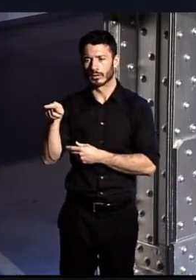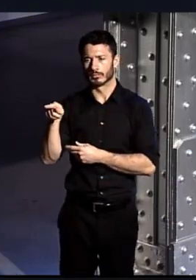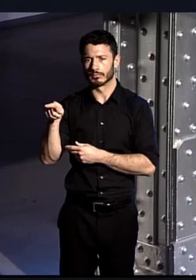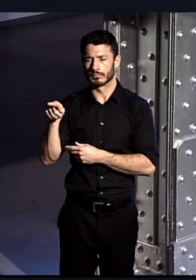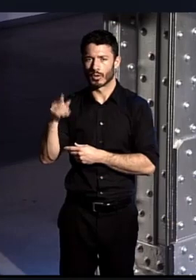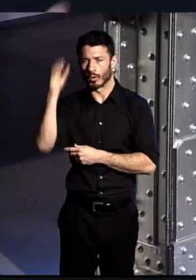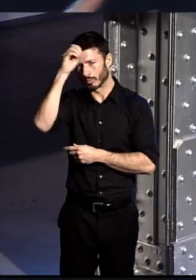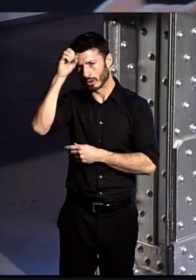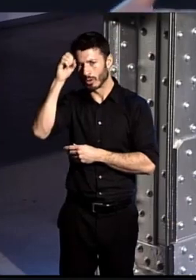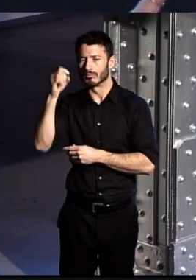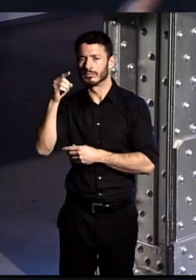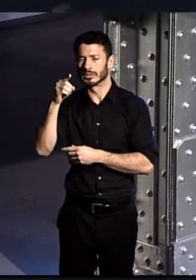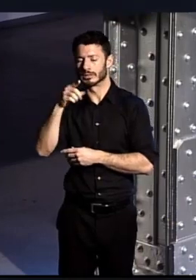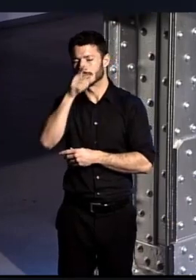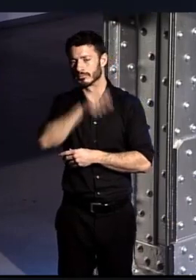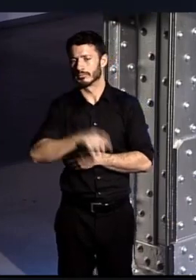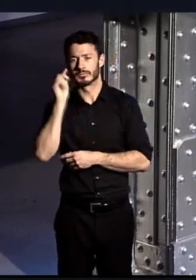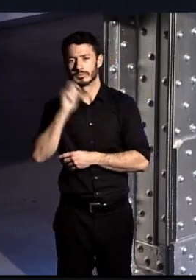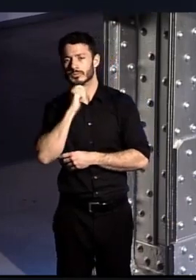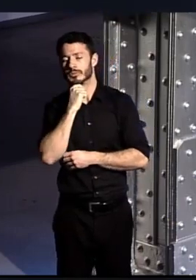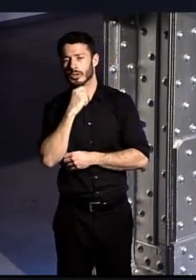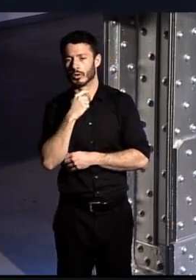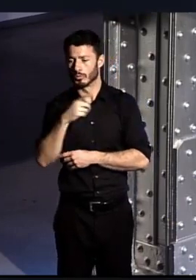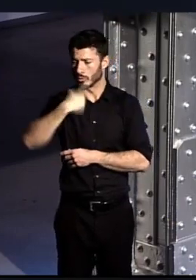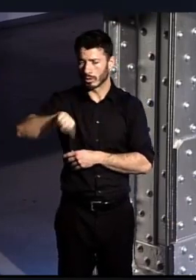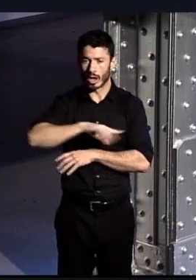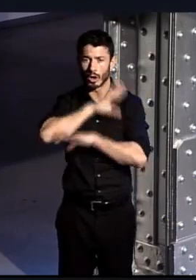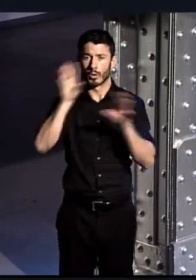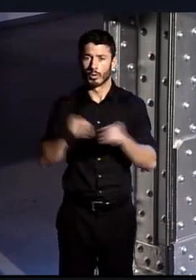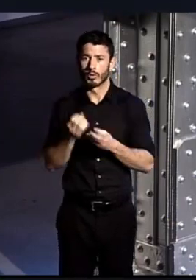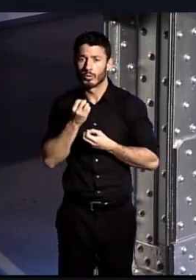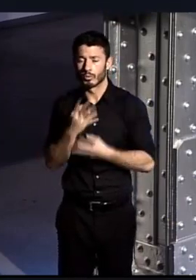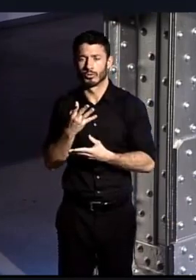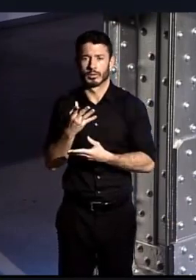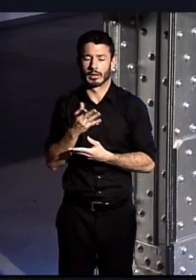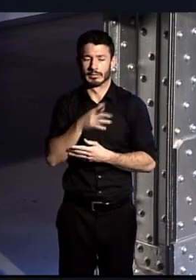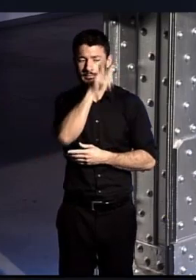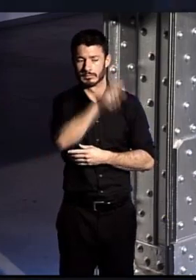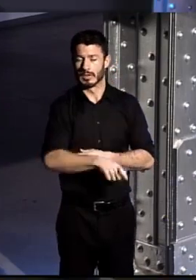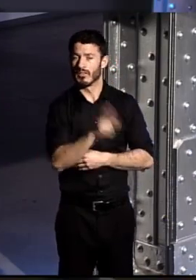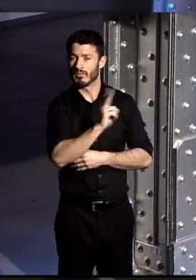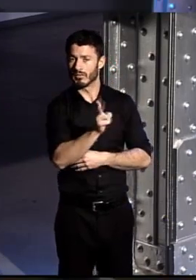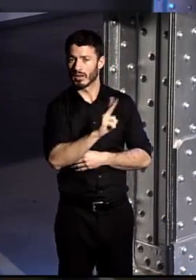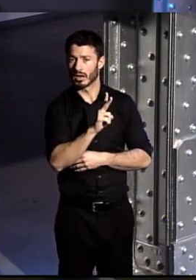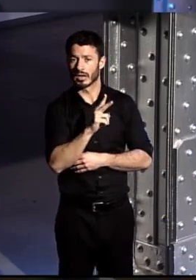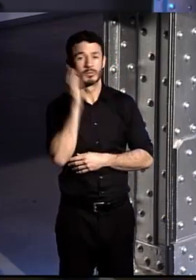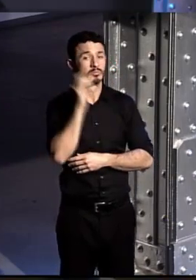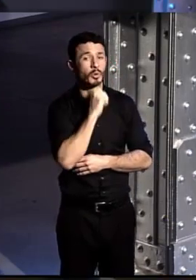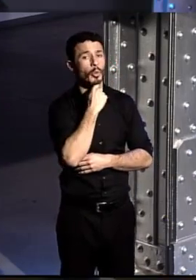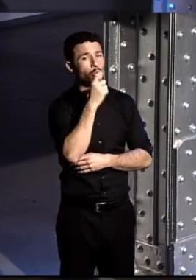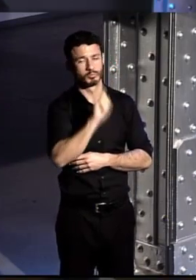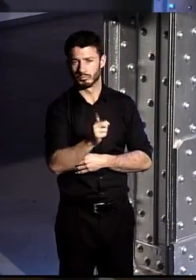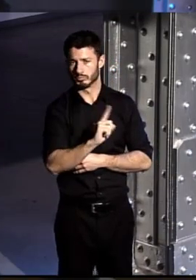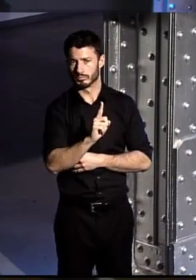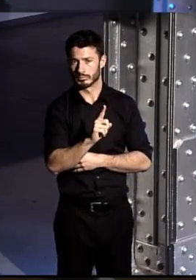creo, un poco a la conclusión de que era lo que decía Almudena, ¿no? Que no se le pueden aplicar estos otros... Yo creo que probablemente Natalia y Ana lo sabrán mejor, pero me da la sensación de